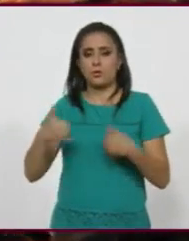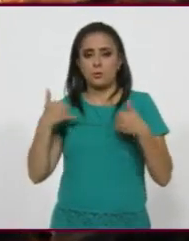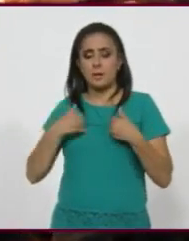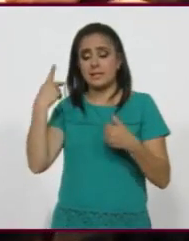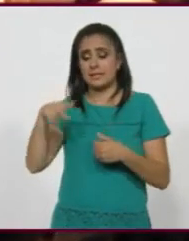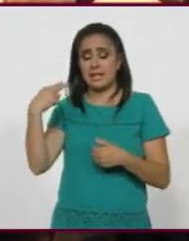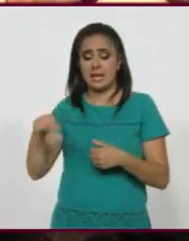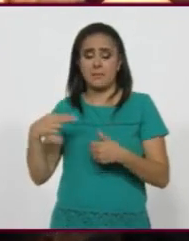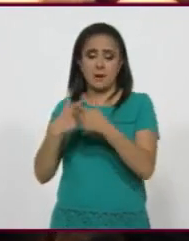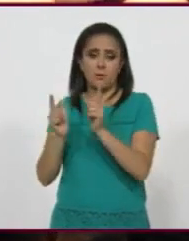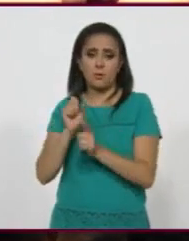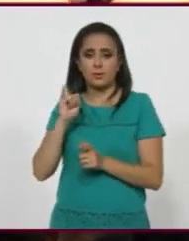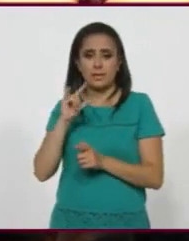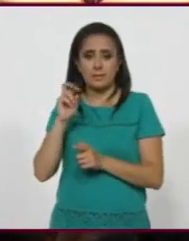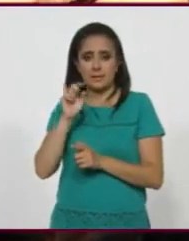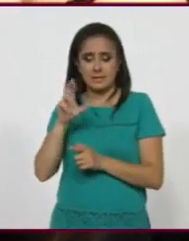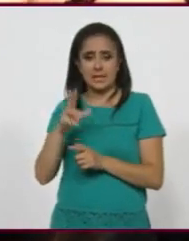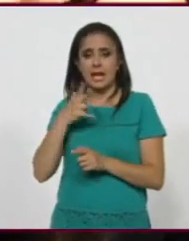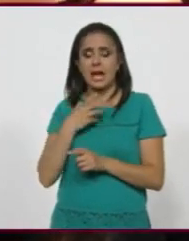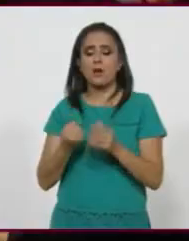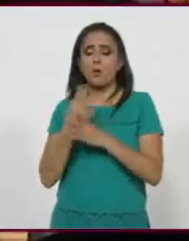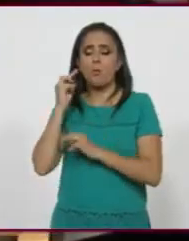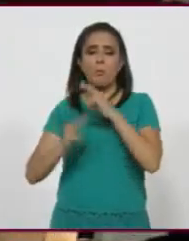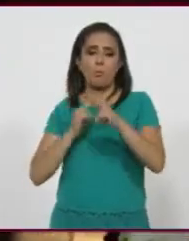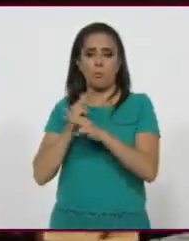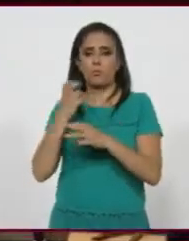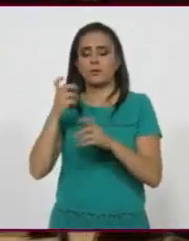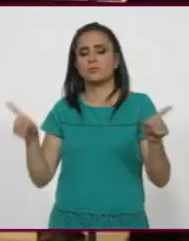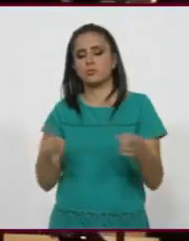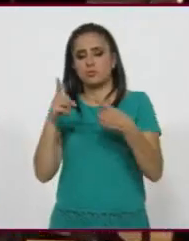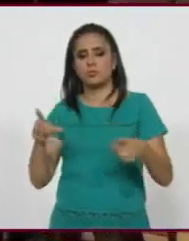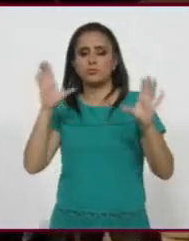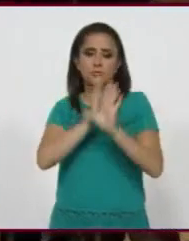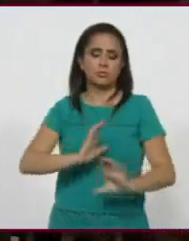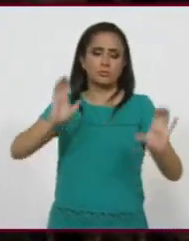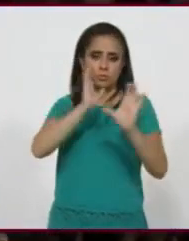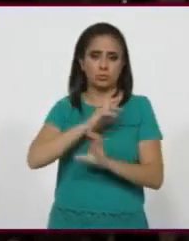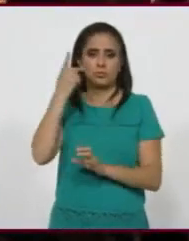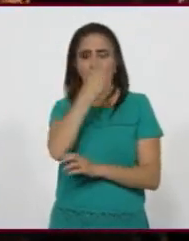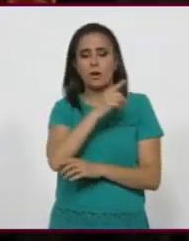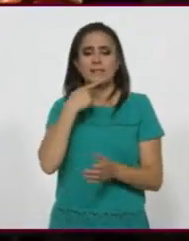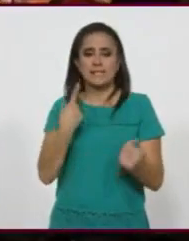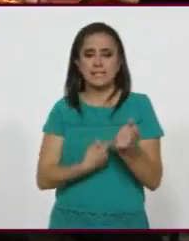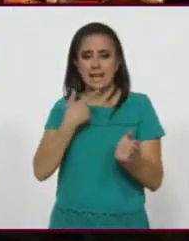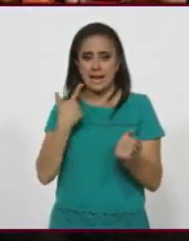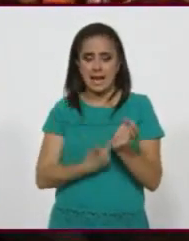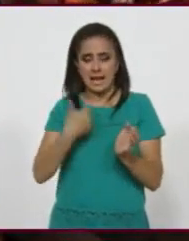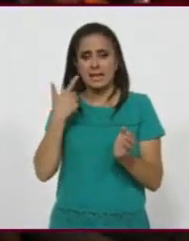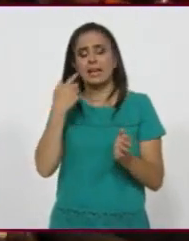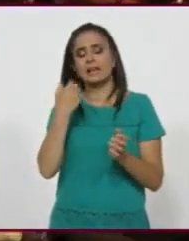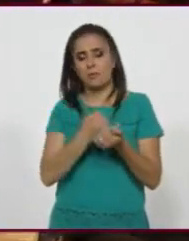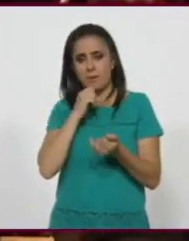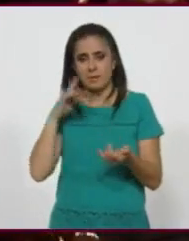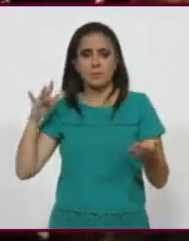Revueltas con la Sinfonía del Nuevo Mundo de Dvorak y el coro juvenil del Conservatorio de Celaya, que contó con el generoso apoyo